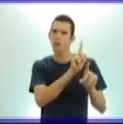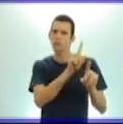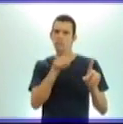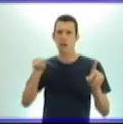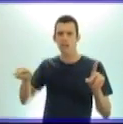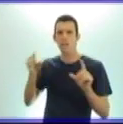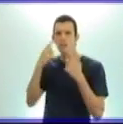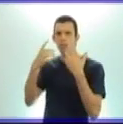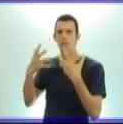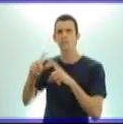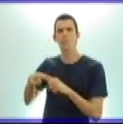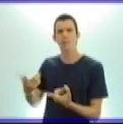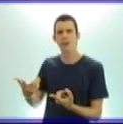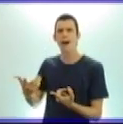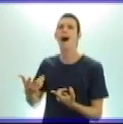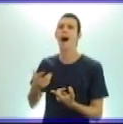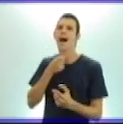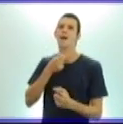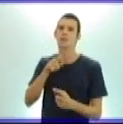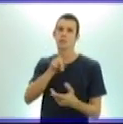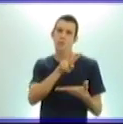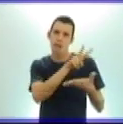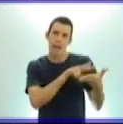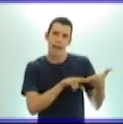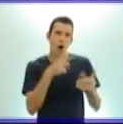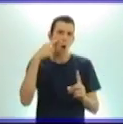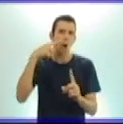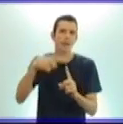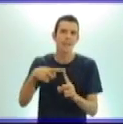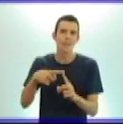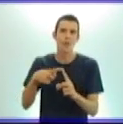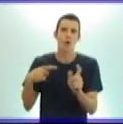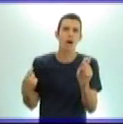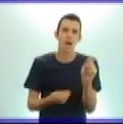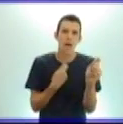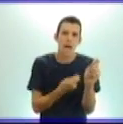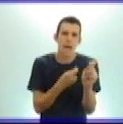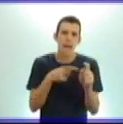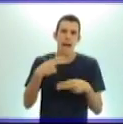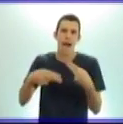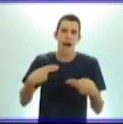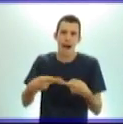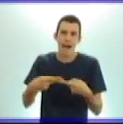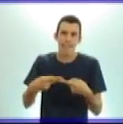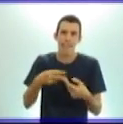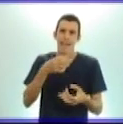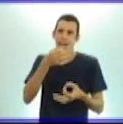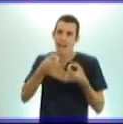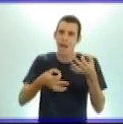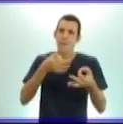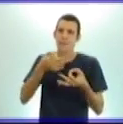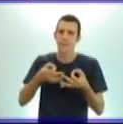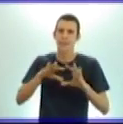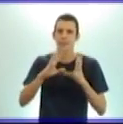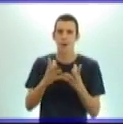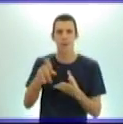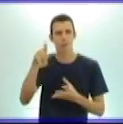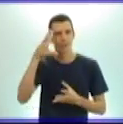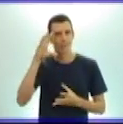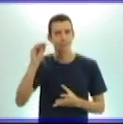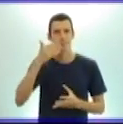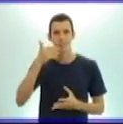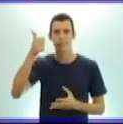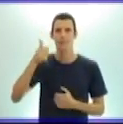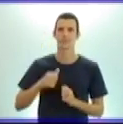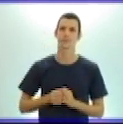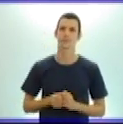esta pregunta. La actividad número 3 describe brevemente